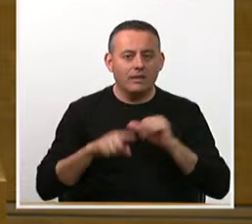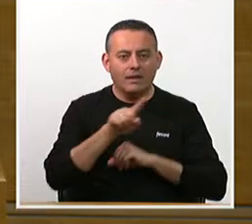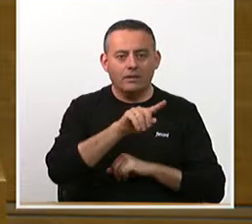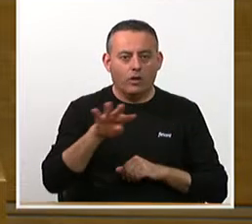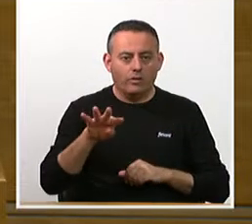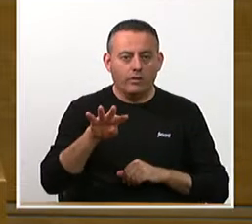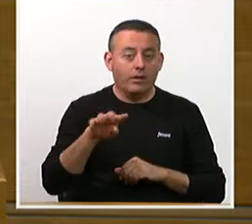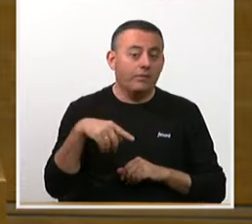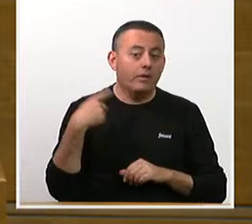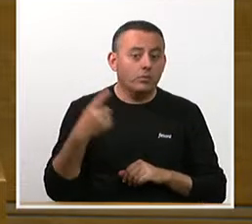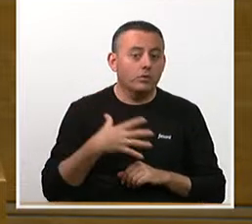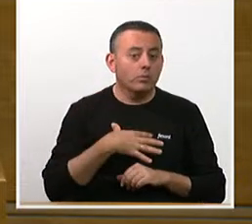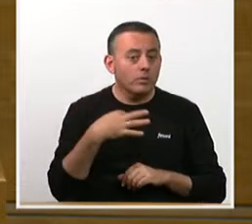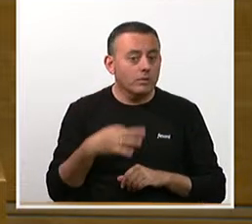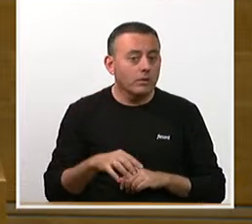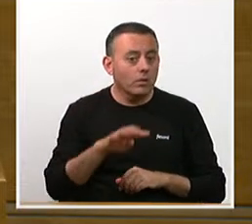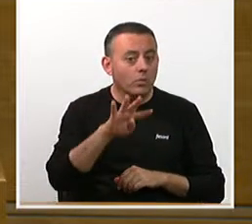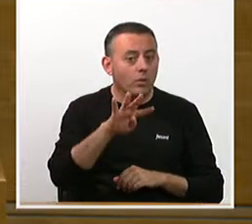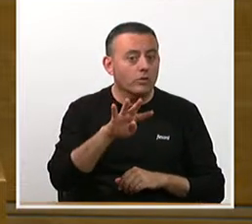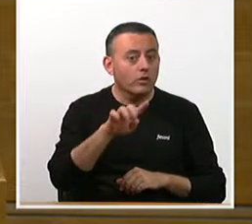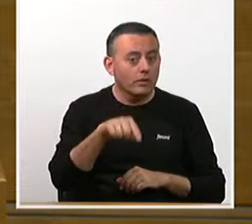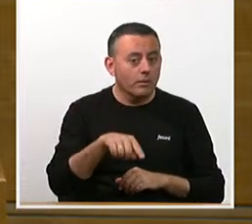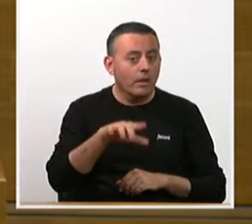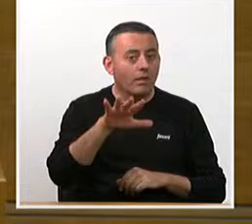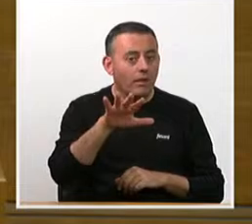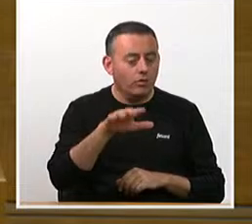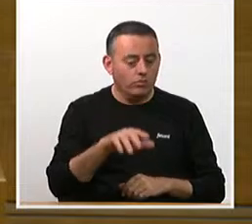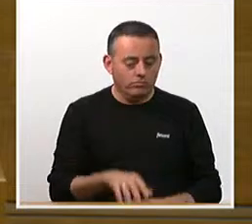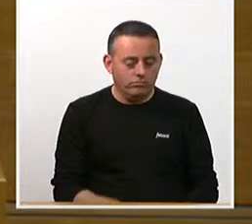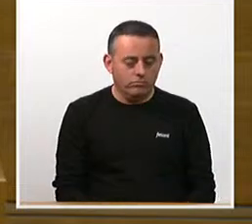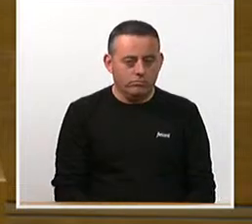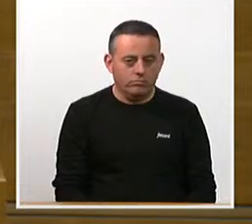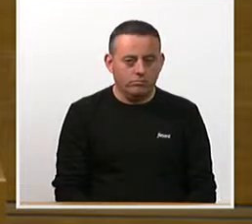puntos cu y cco